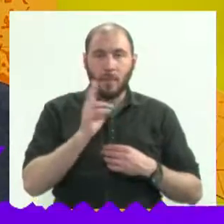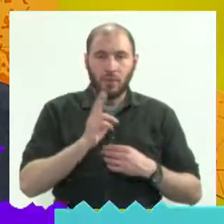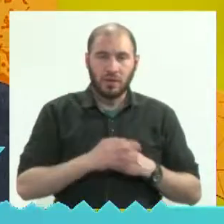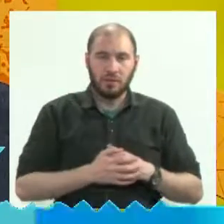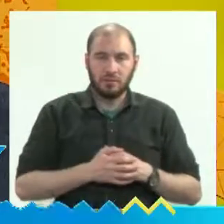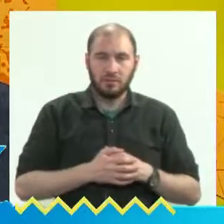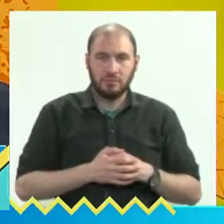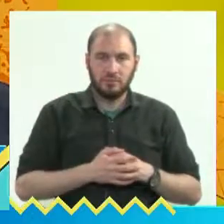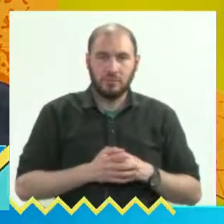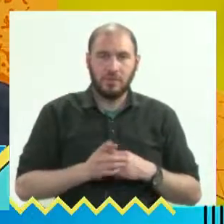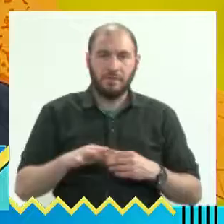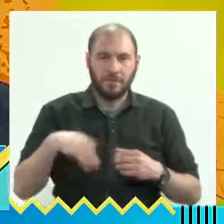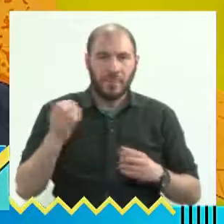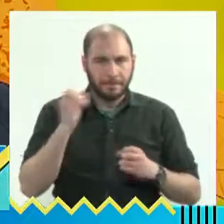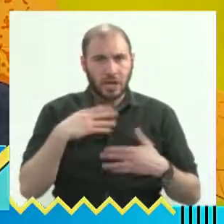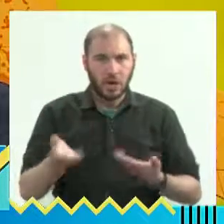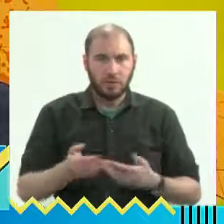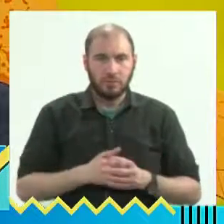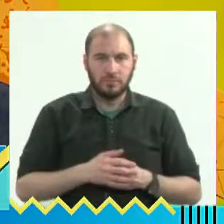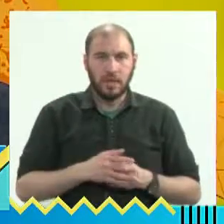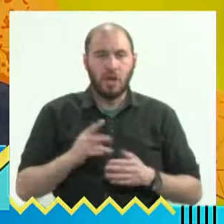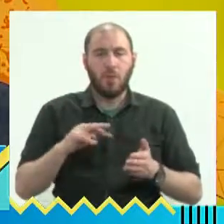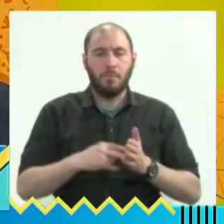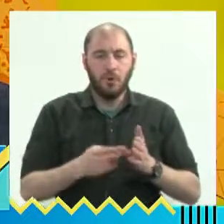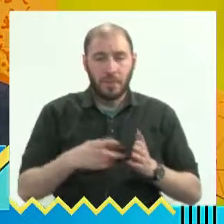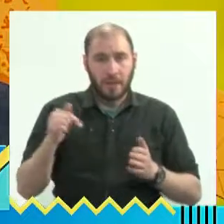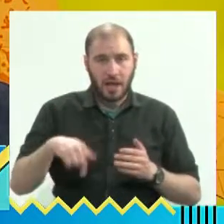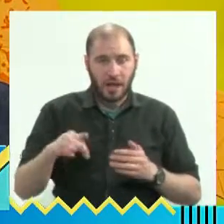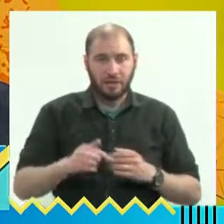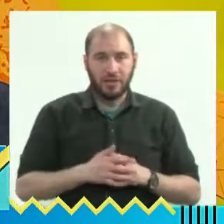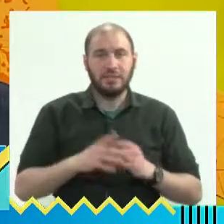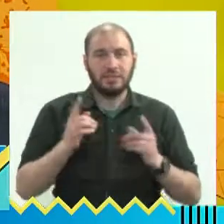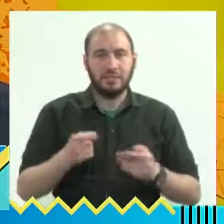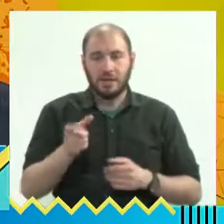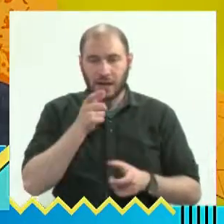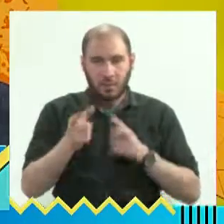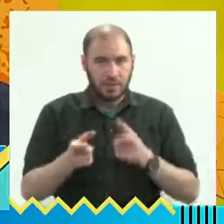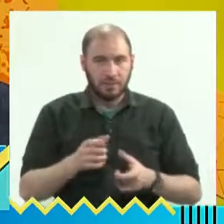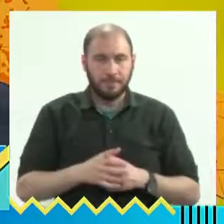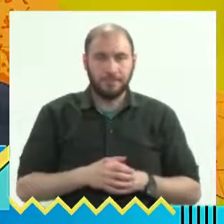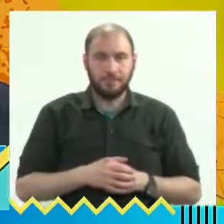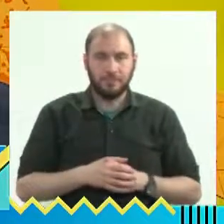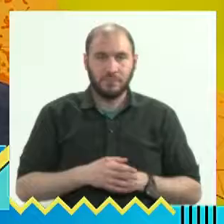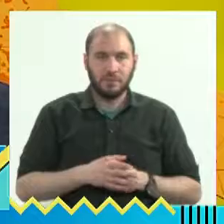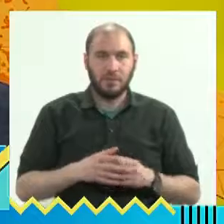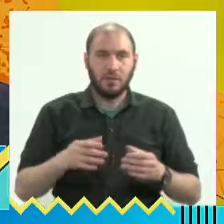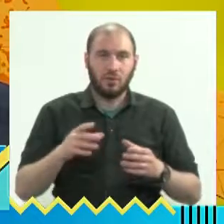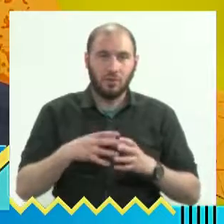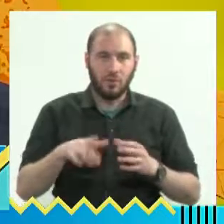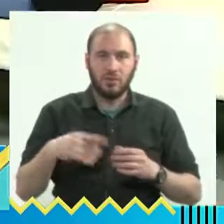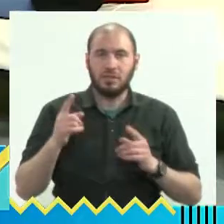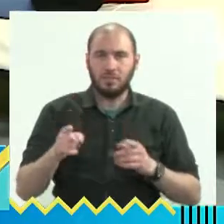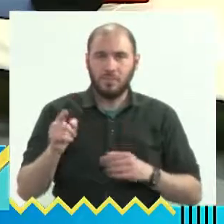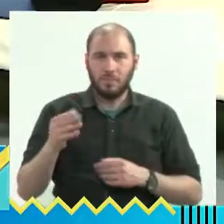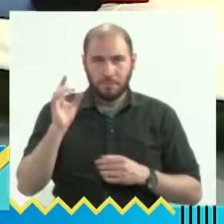tengamos una vida mejor, digamos, y los problemas que estamos teniendo tengan respuesta desde la Cámara. Bien. Y vos